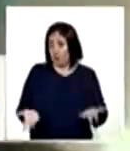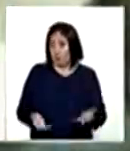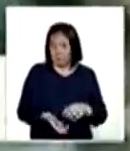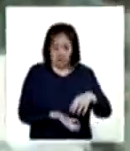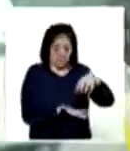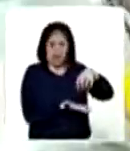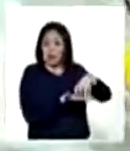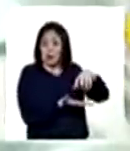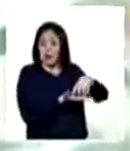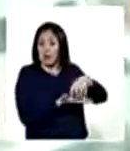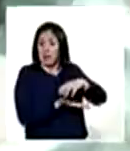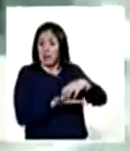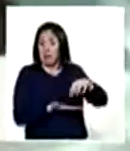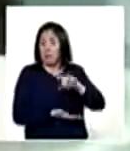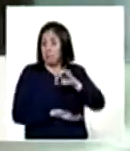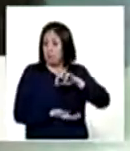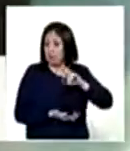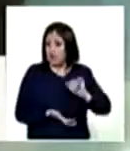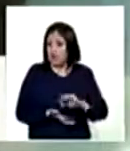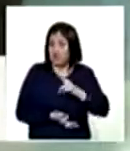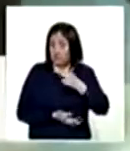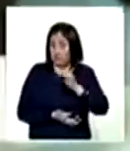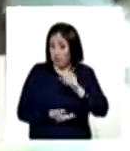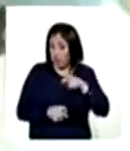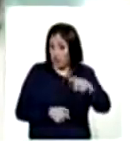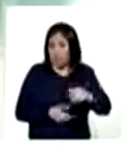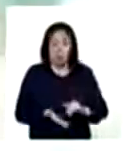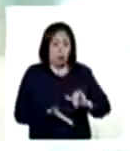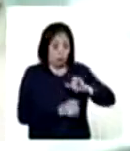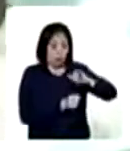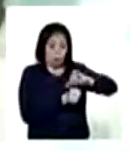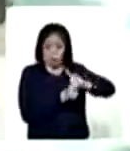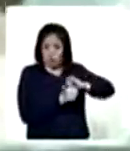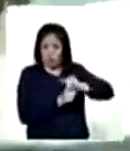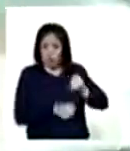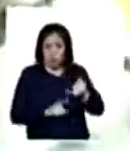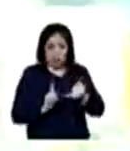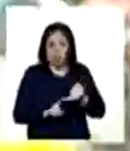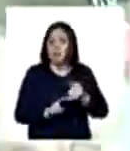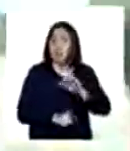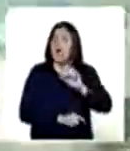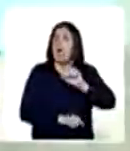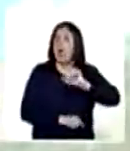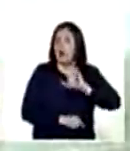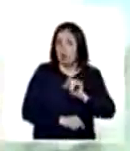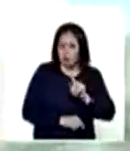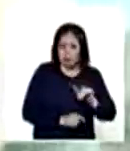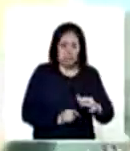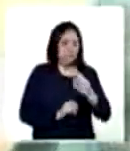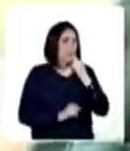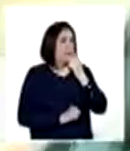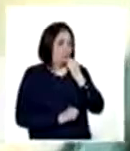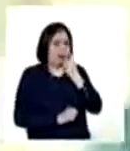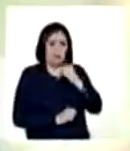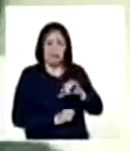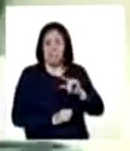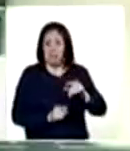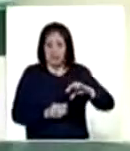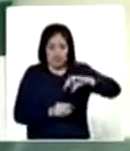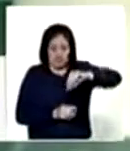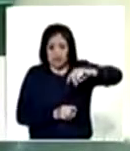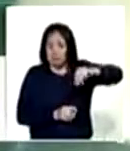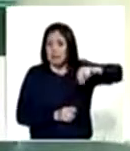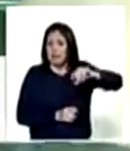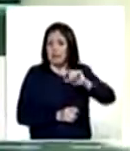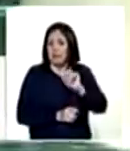chía, que es un postre de la línea saludable a base de yogur, agua y manto, fresa y granola. Justamente que están viendo en